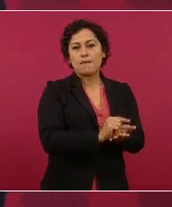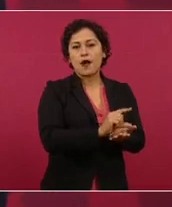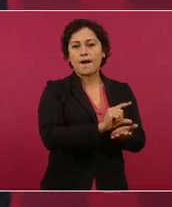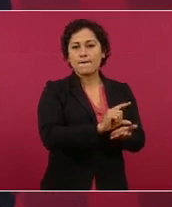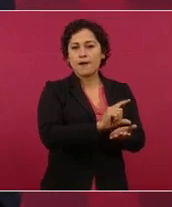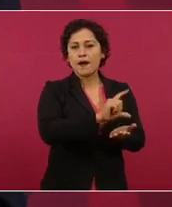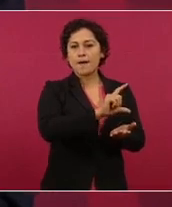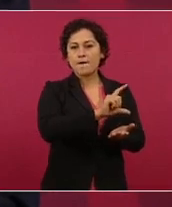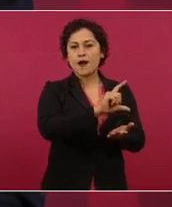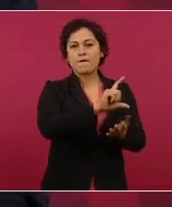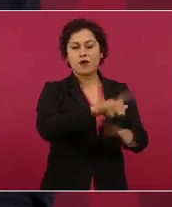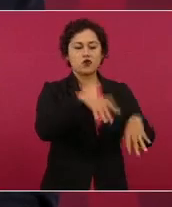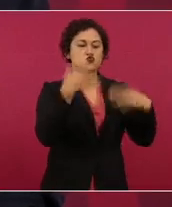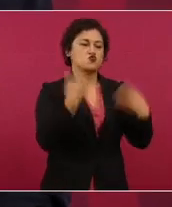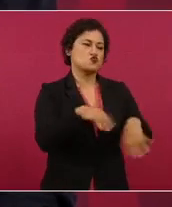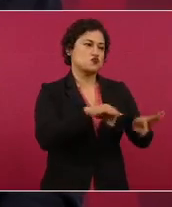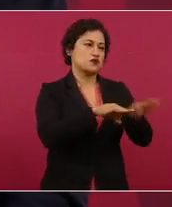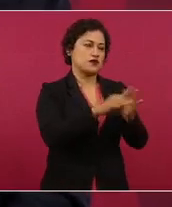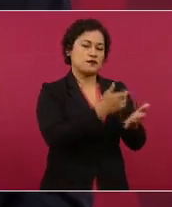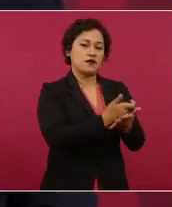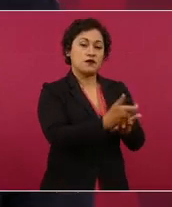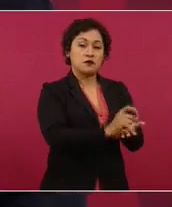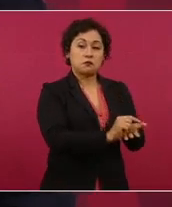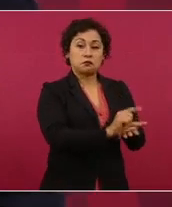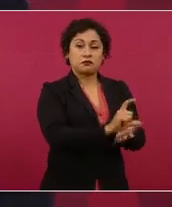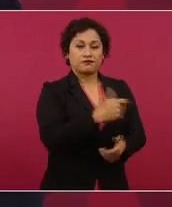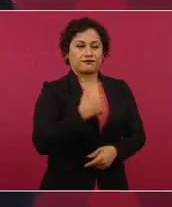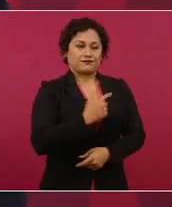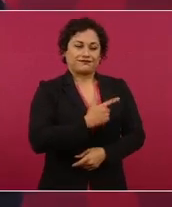porque nunca había aumentado el salario como ahora,